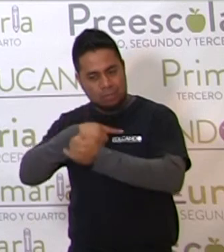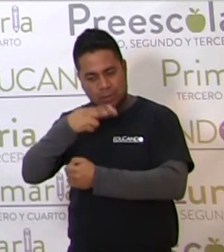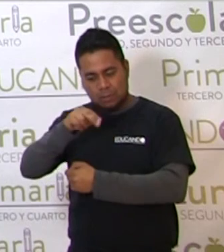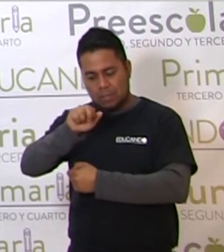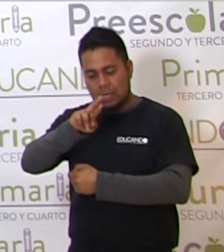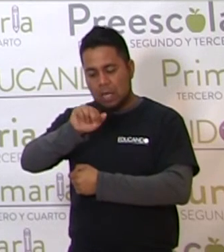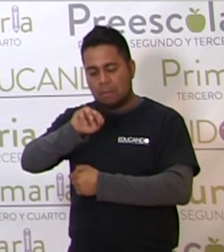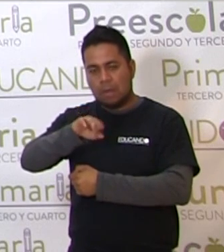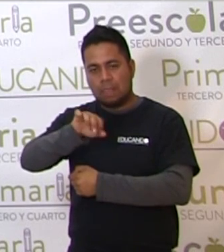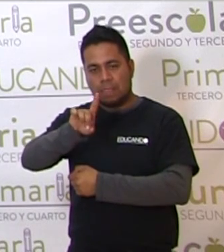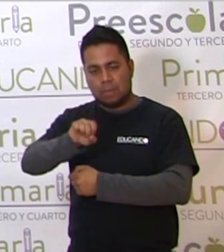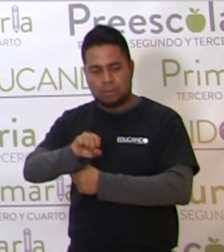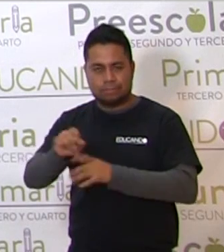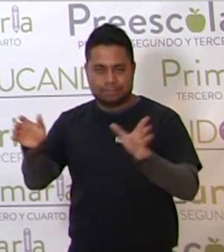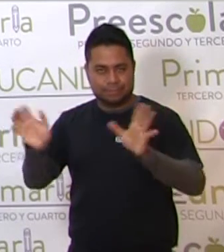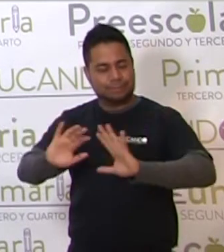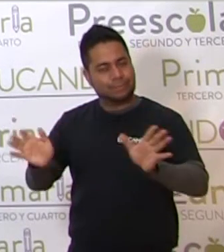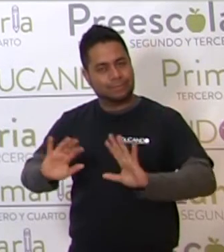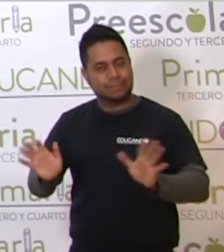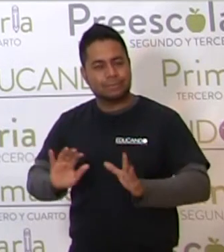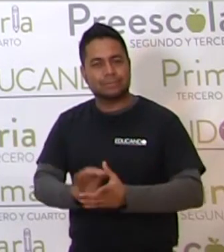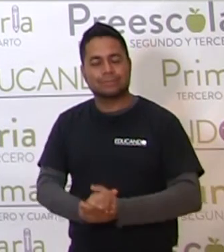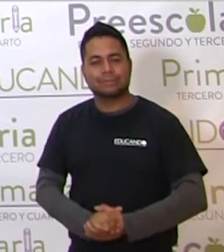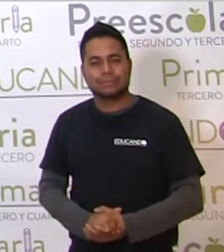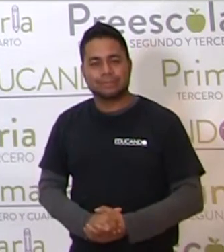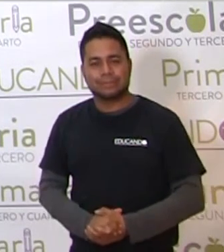nombre es Armando Mendoza